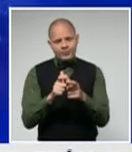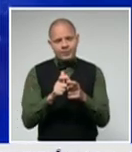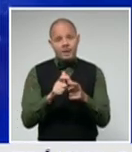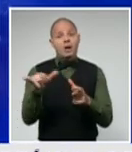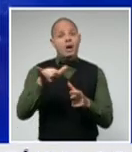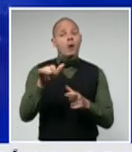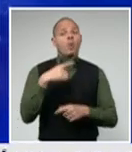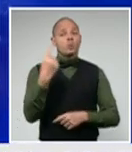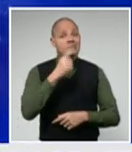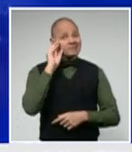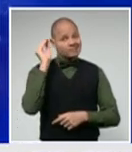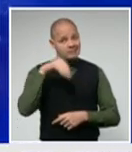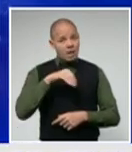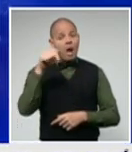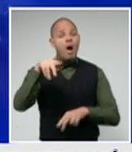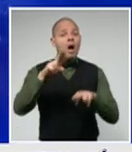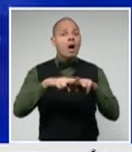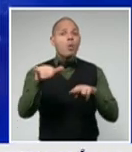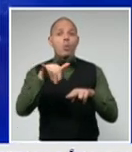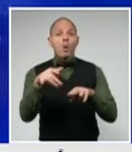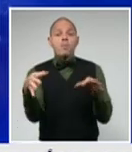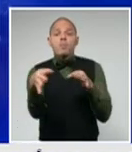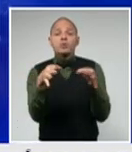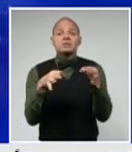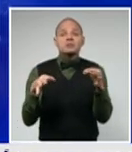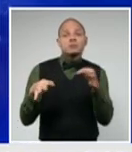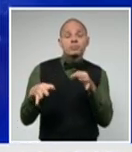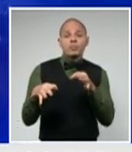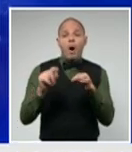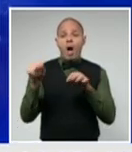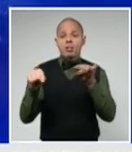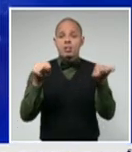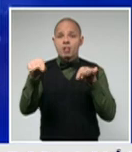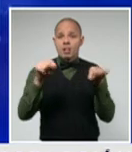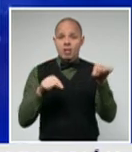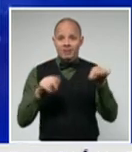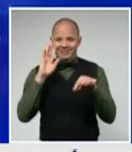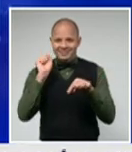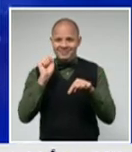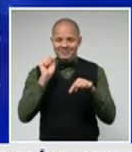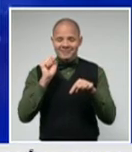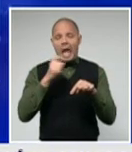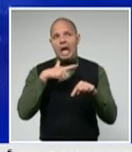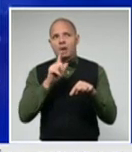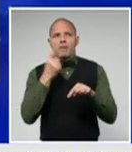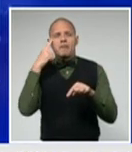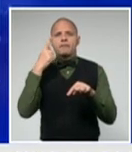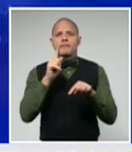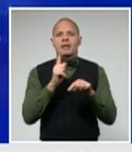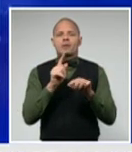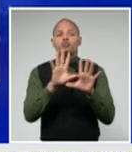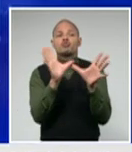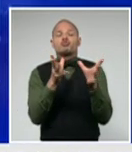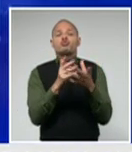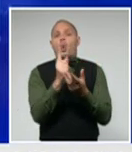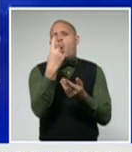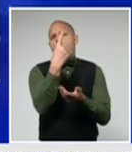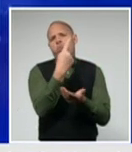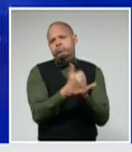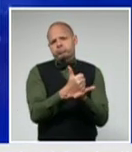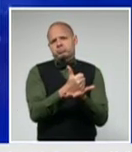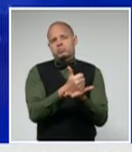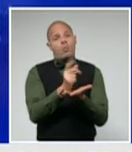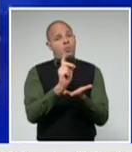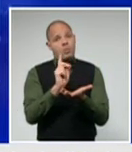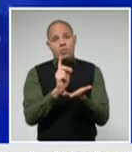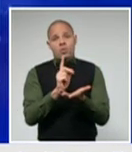una dispersión importante teniendo en cuenta las características de la capital. Pero